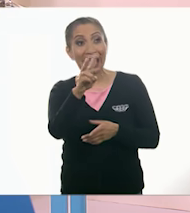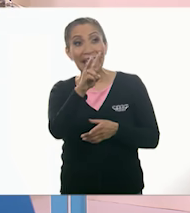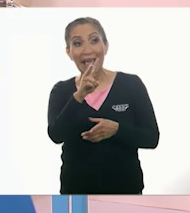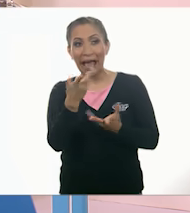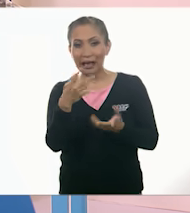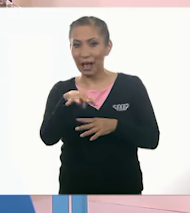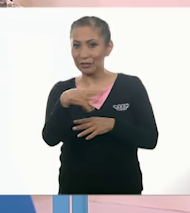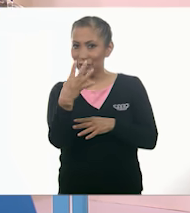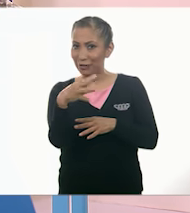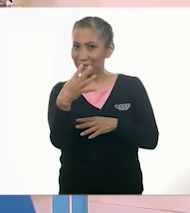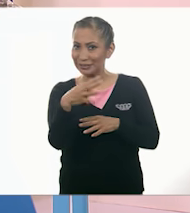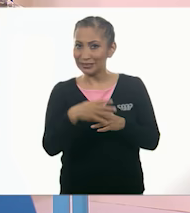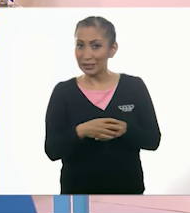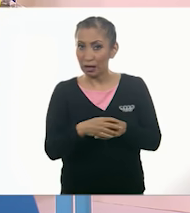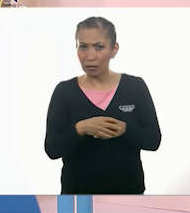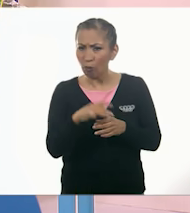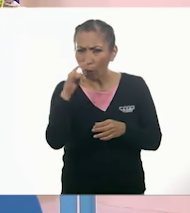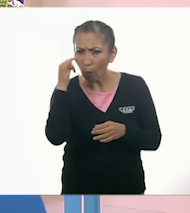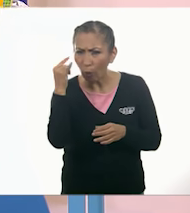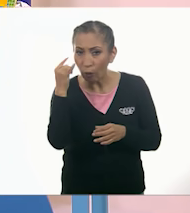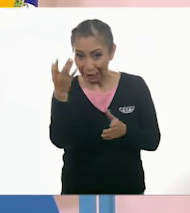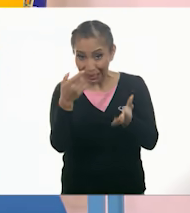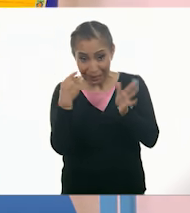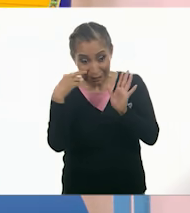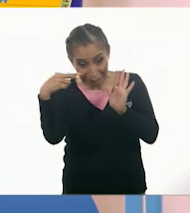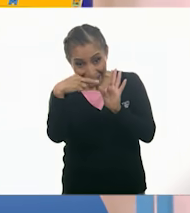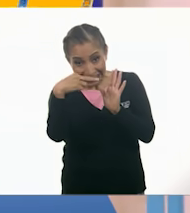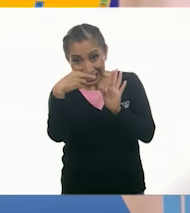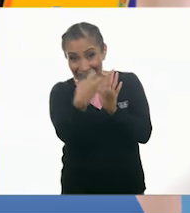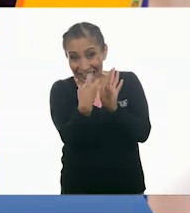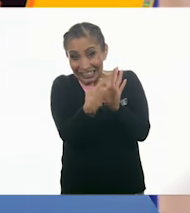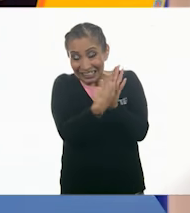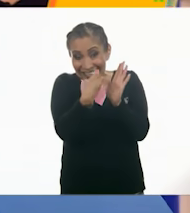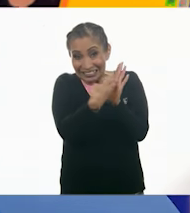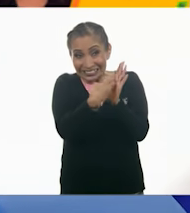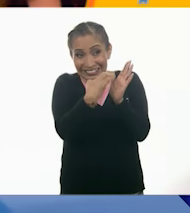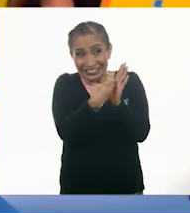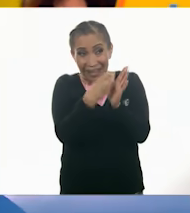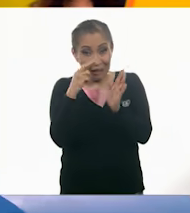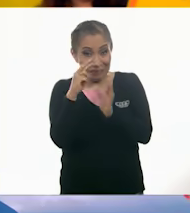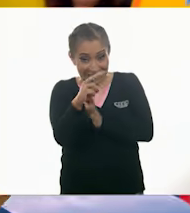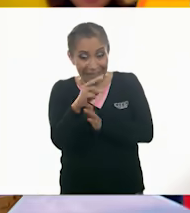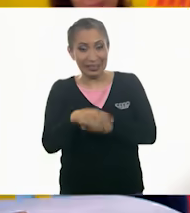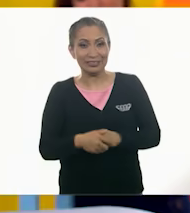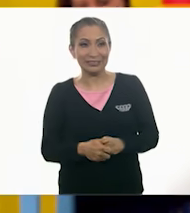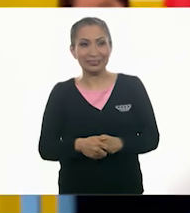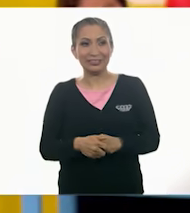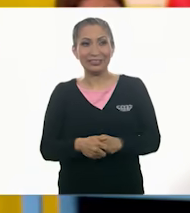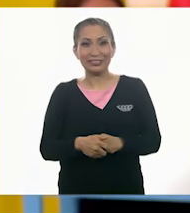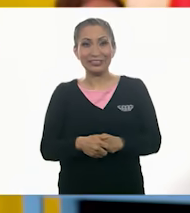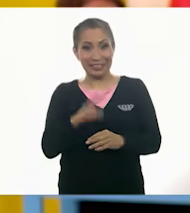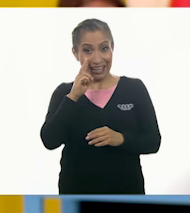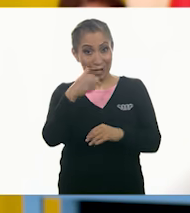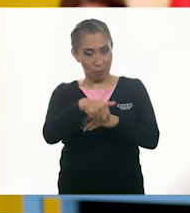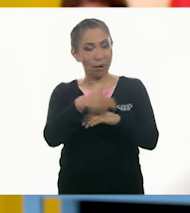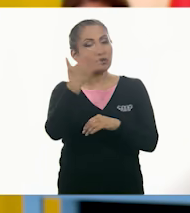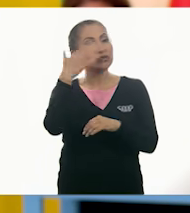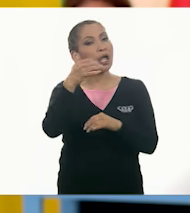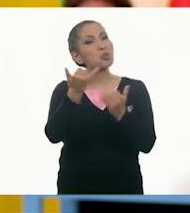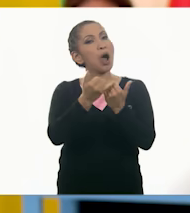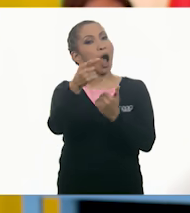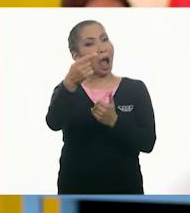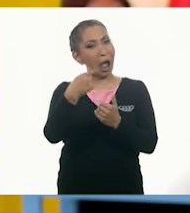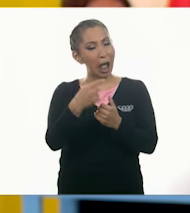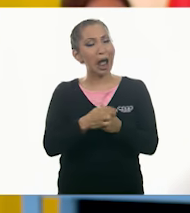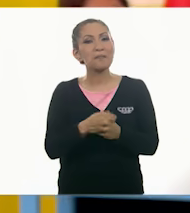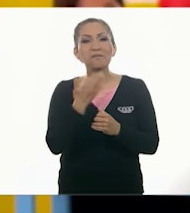Es el 14, ¿eh? ¿No lo ven? Aquí está, es este. Miren, sí me hacen los números como ustedes.